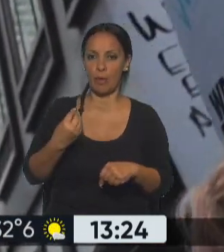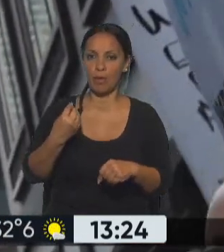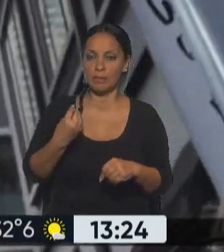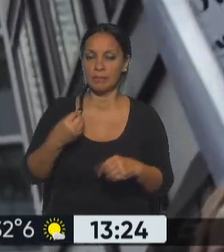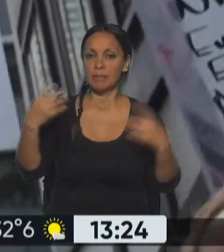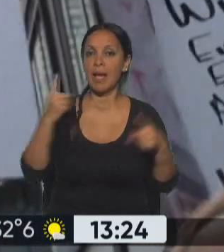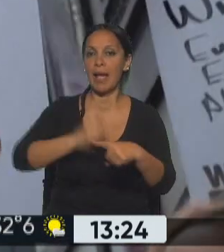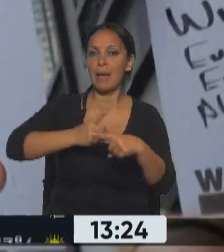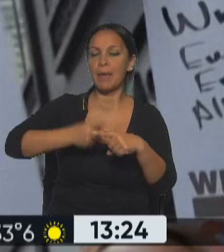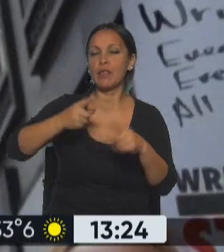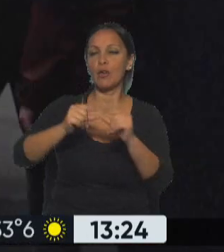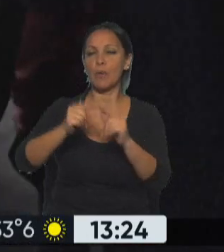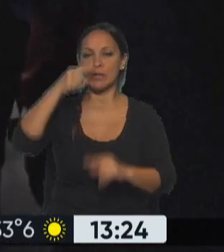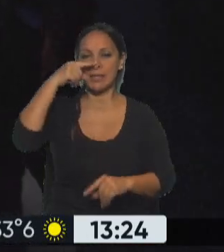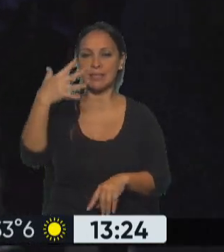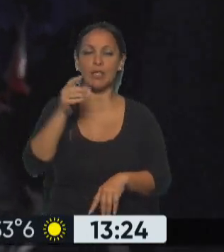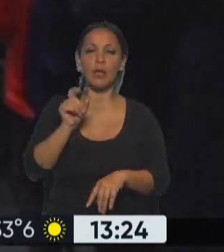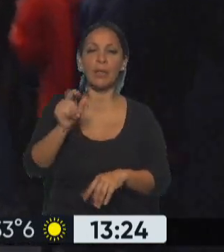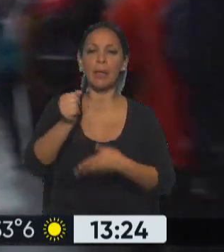edición número 75 de los premios emmy